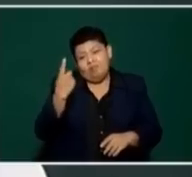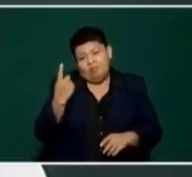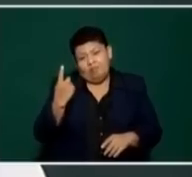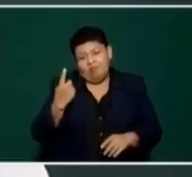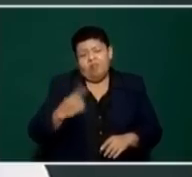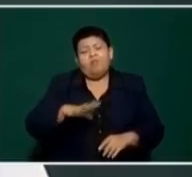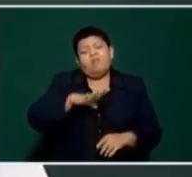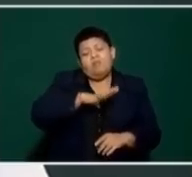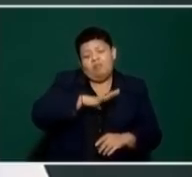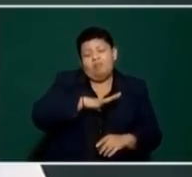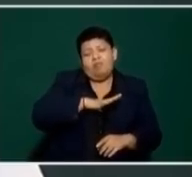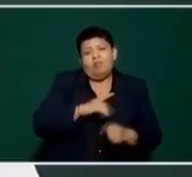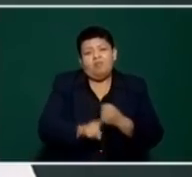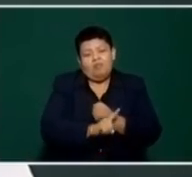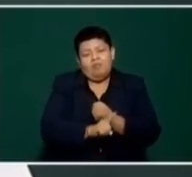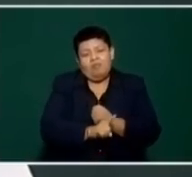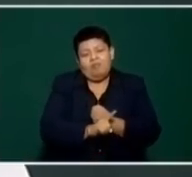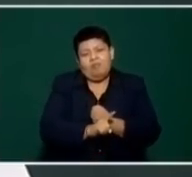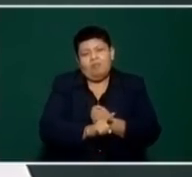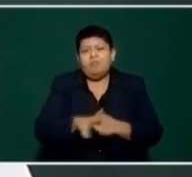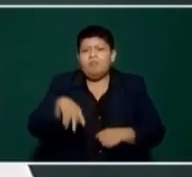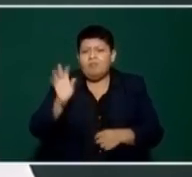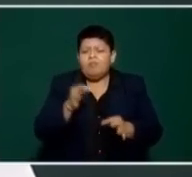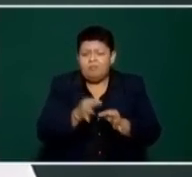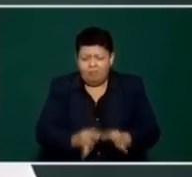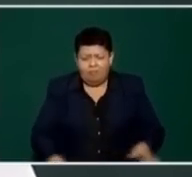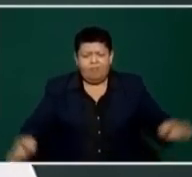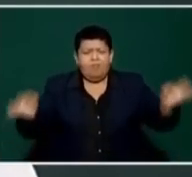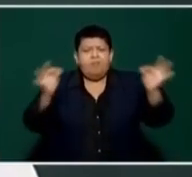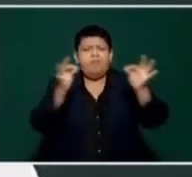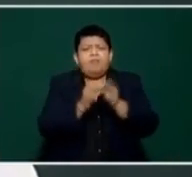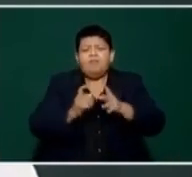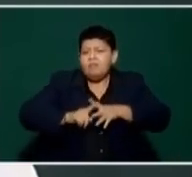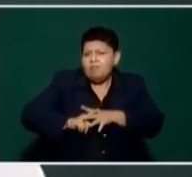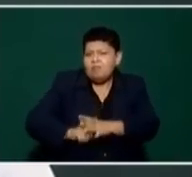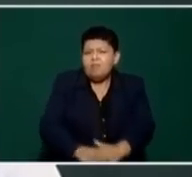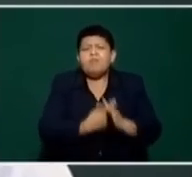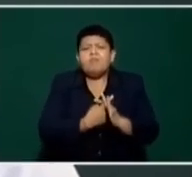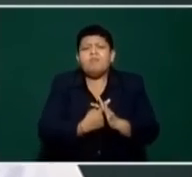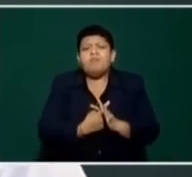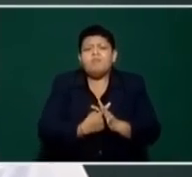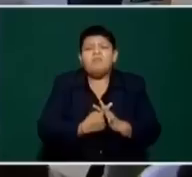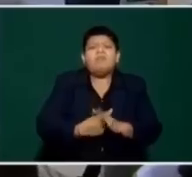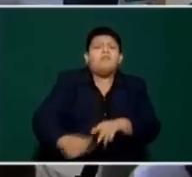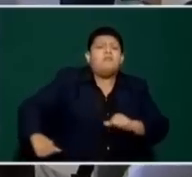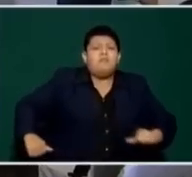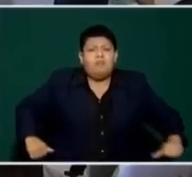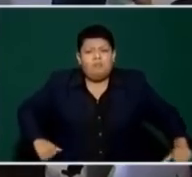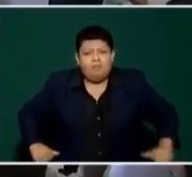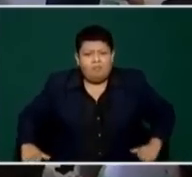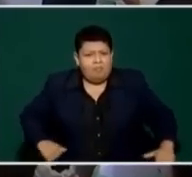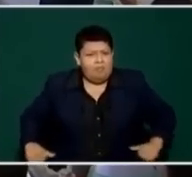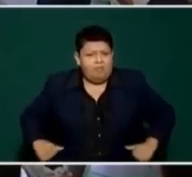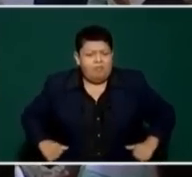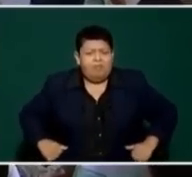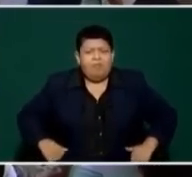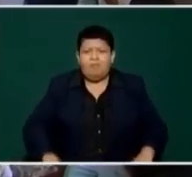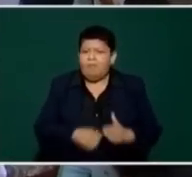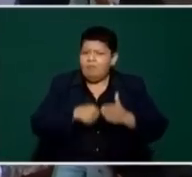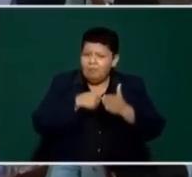sufrirlo. Me parece que es muy importante empezar con acciones ya directas